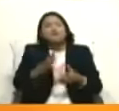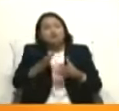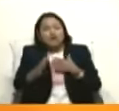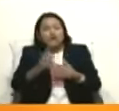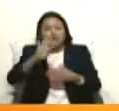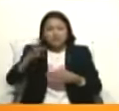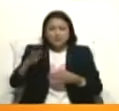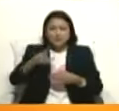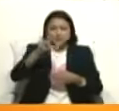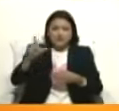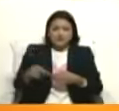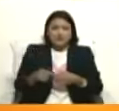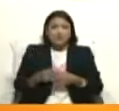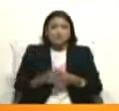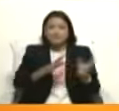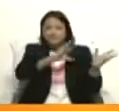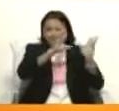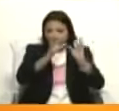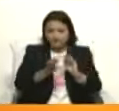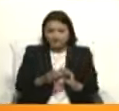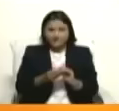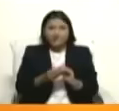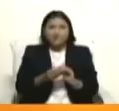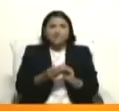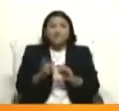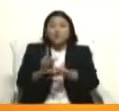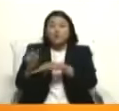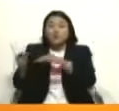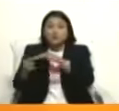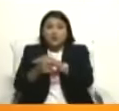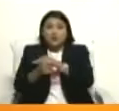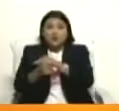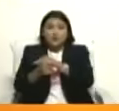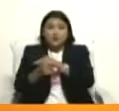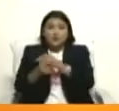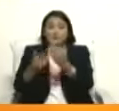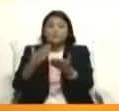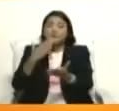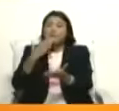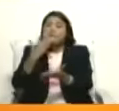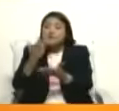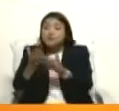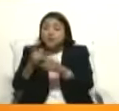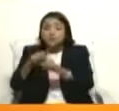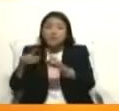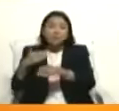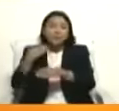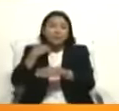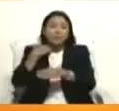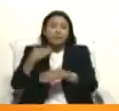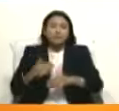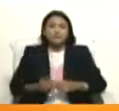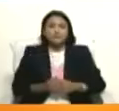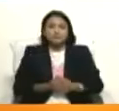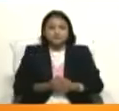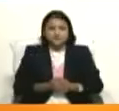Justicia. En conclusión, Guyana fue por lana y salió trasquilada.